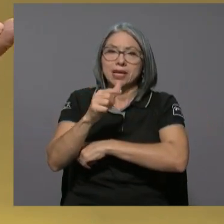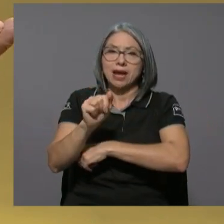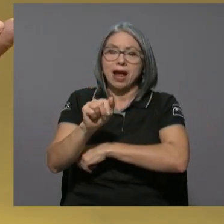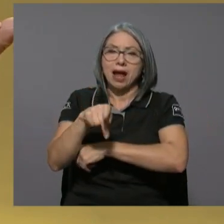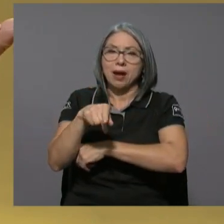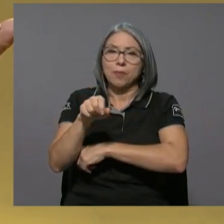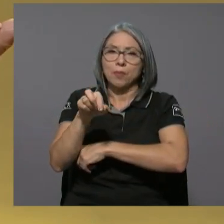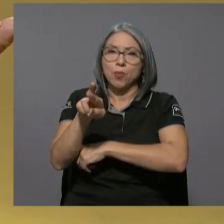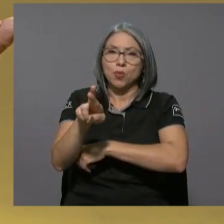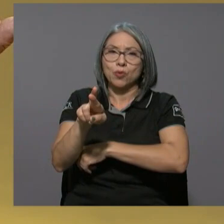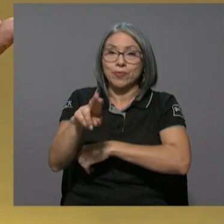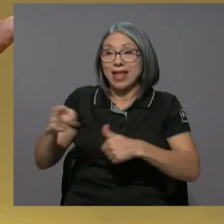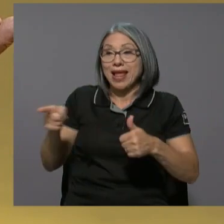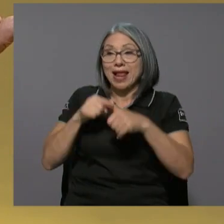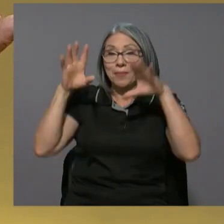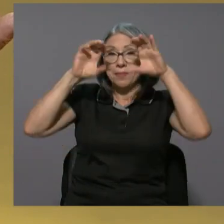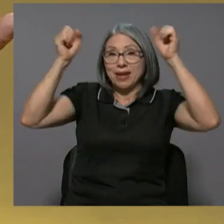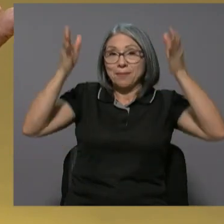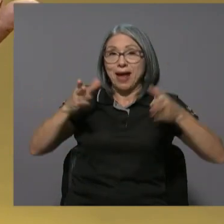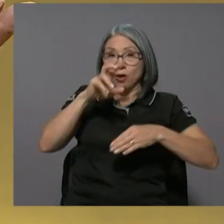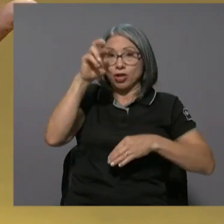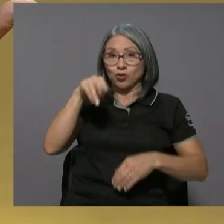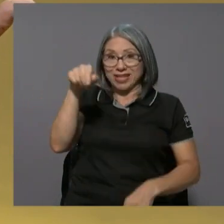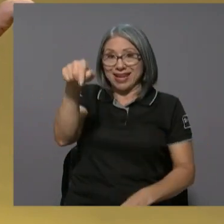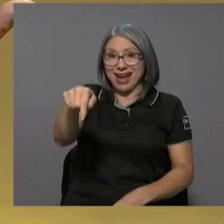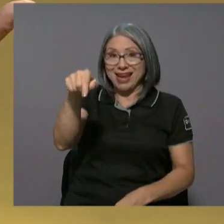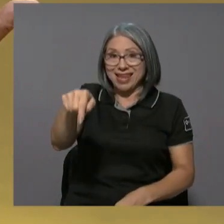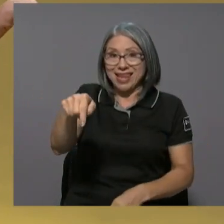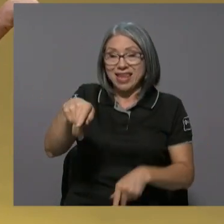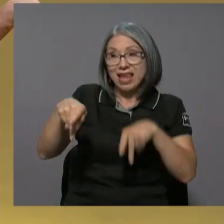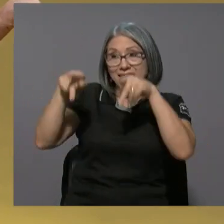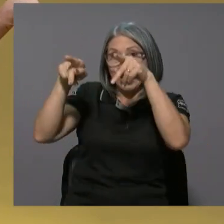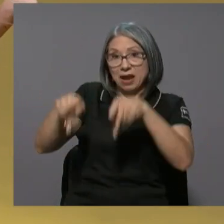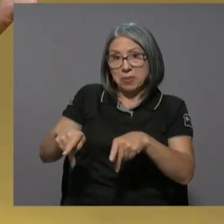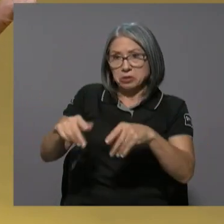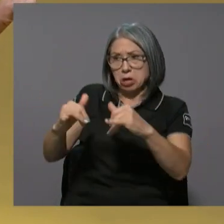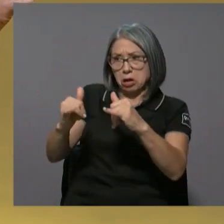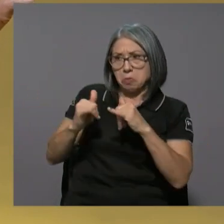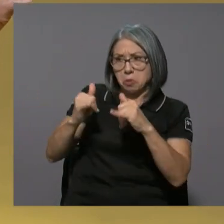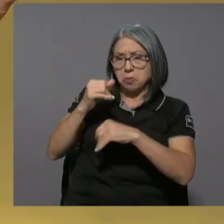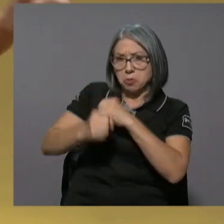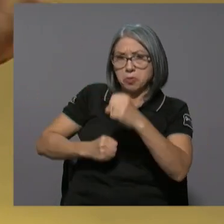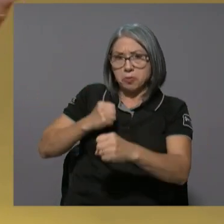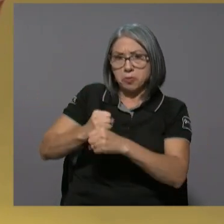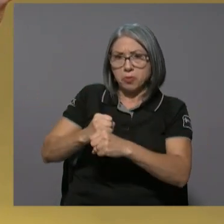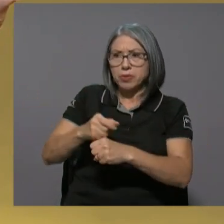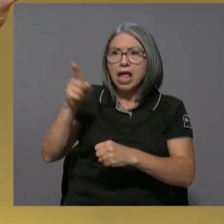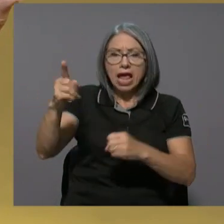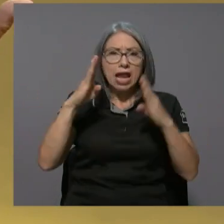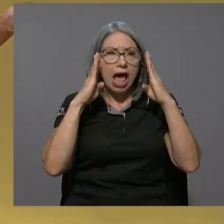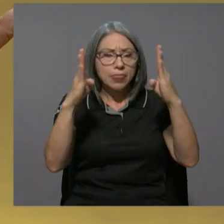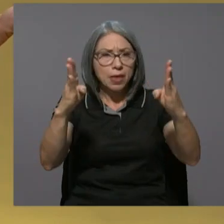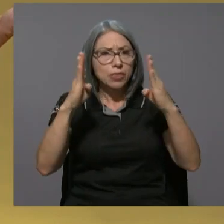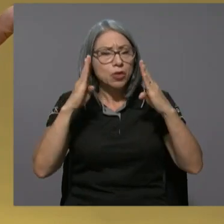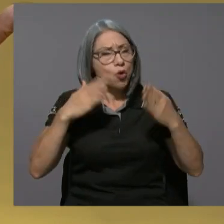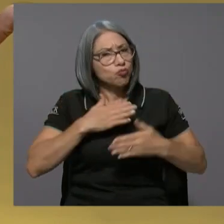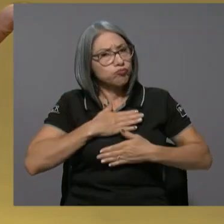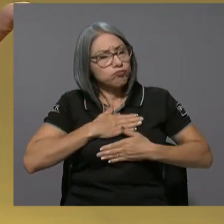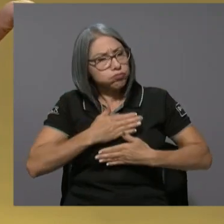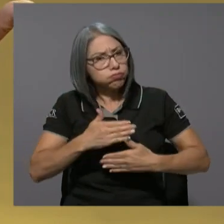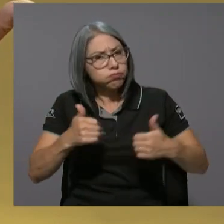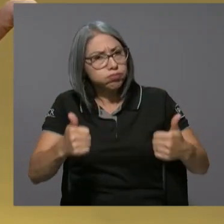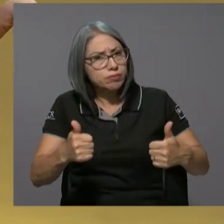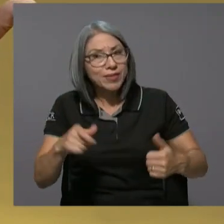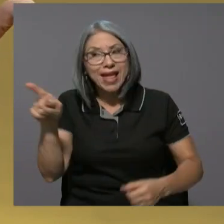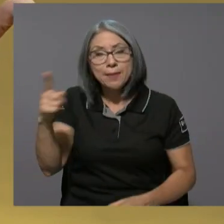El primer embajador de Costa Rica en Singapur era un contemporáneo que muy amablemente me atendió y me decía que una de las